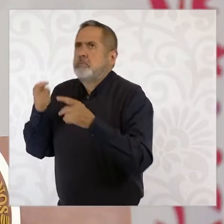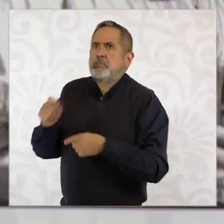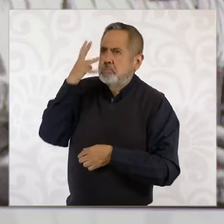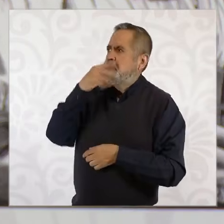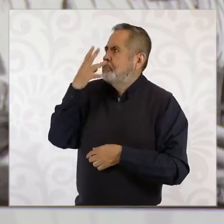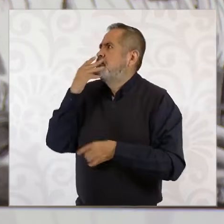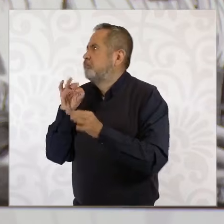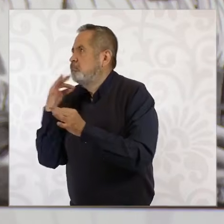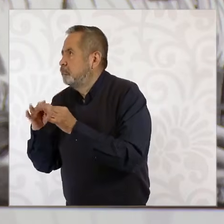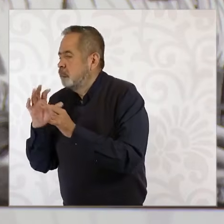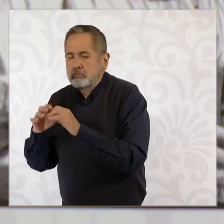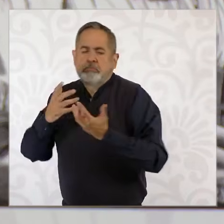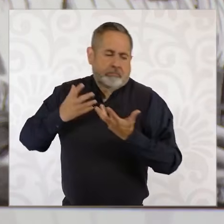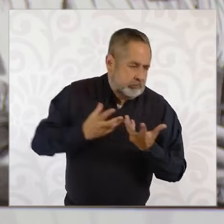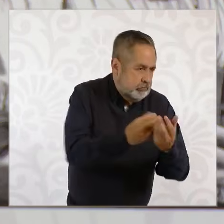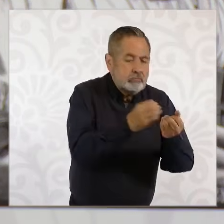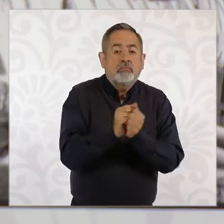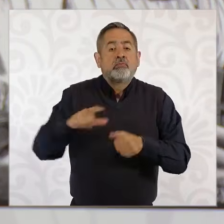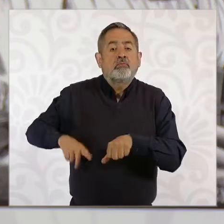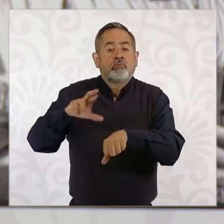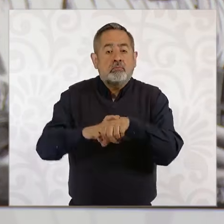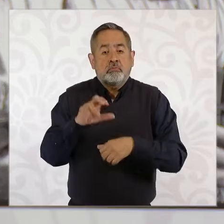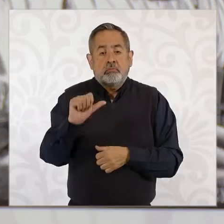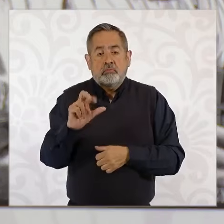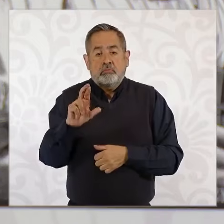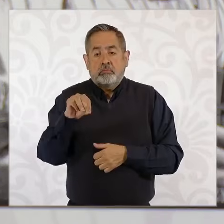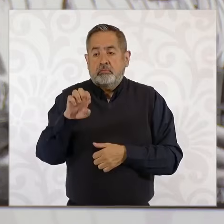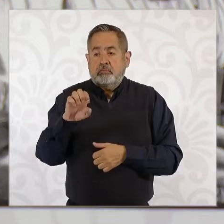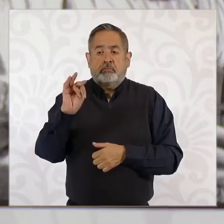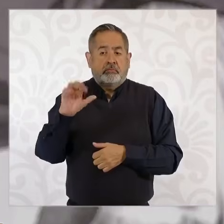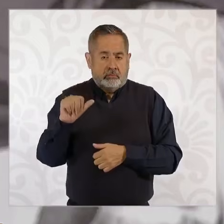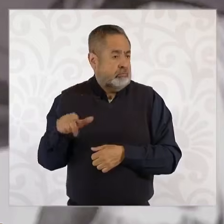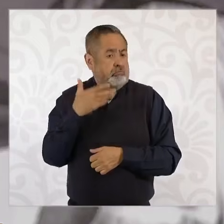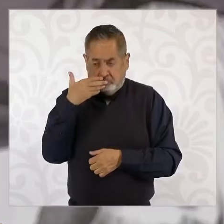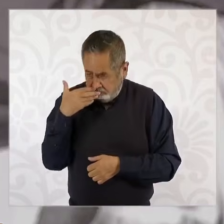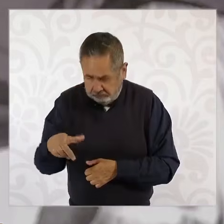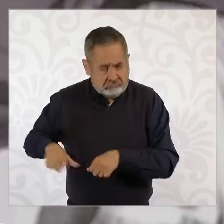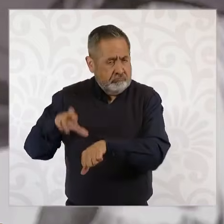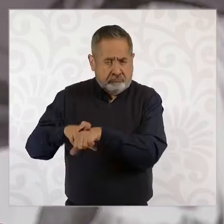atenderlos. Iba con el gobernador Armenta, que por cierto es muy buen gobernador, también atiende a la gente.